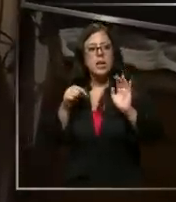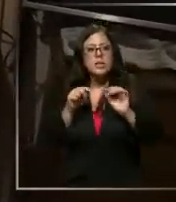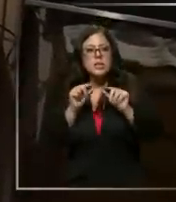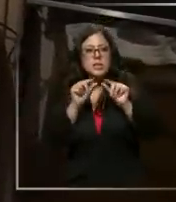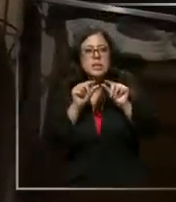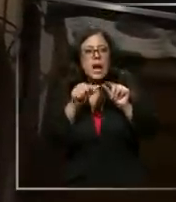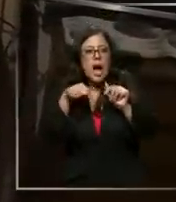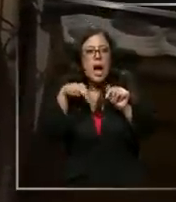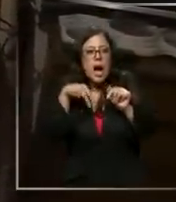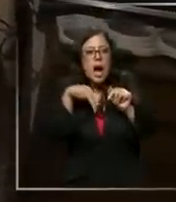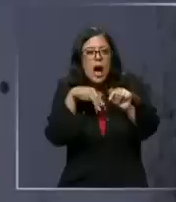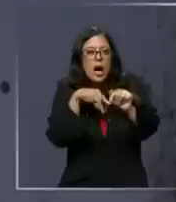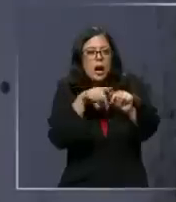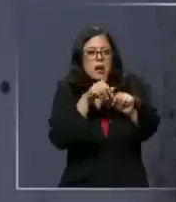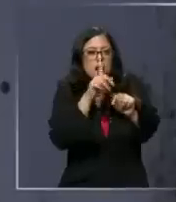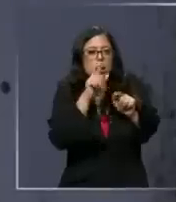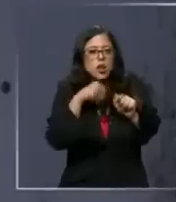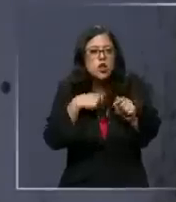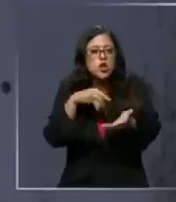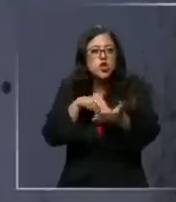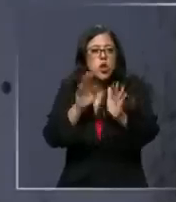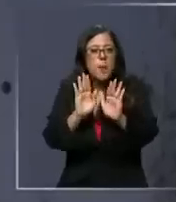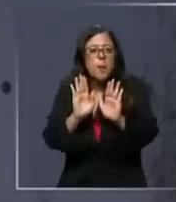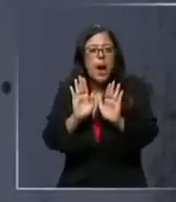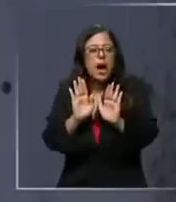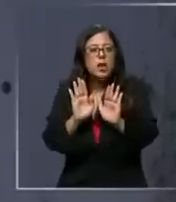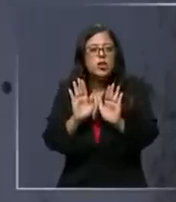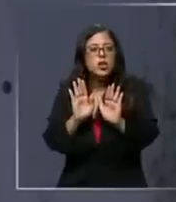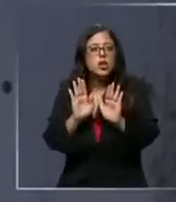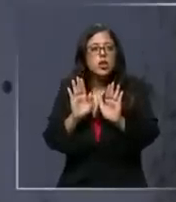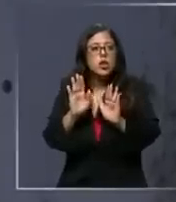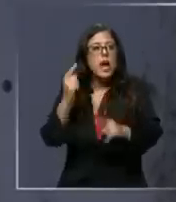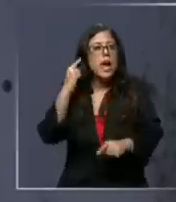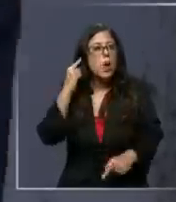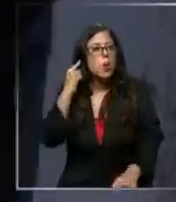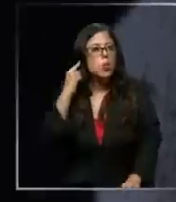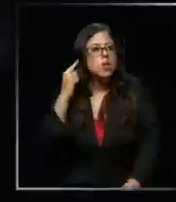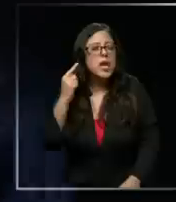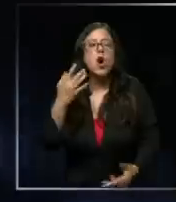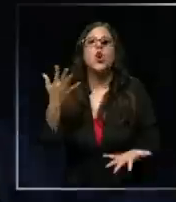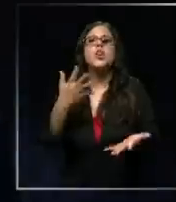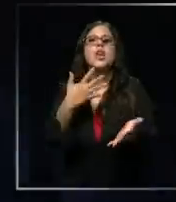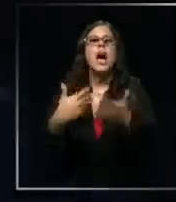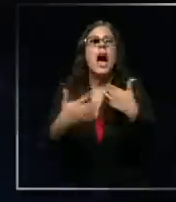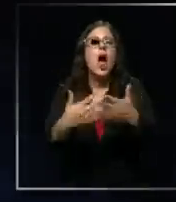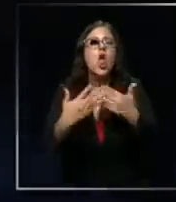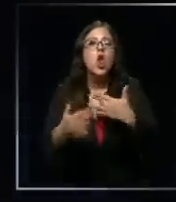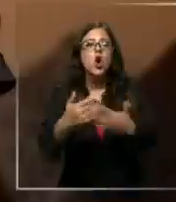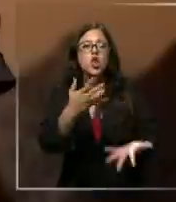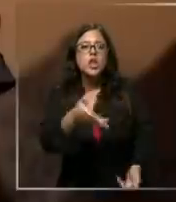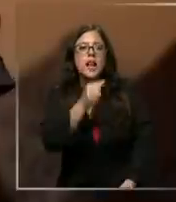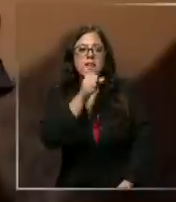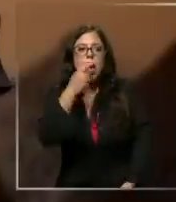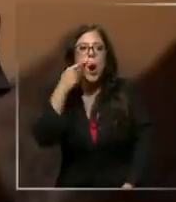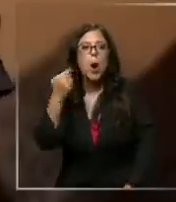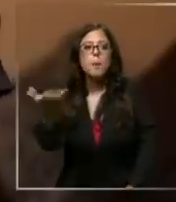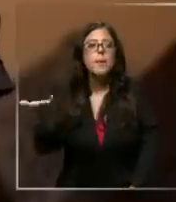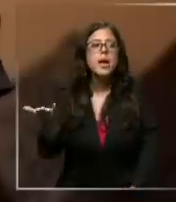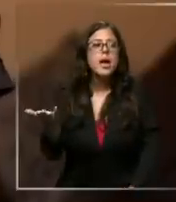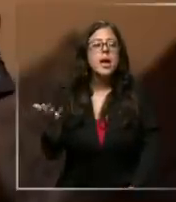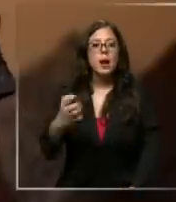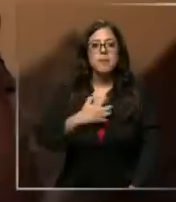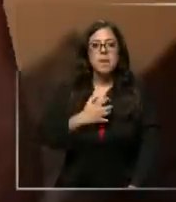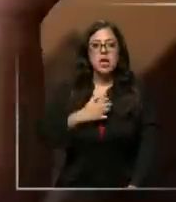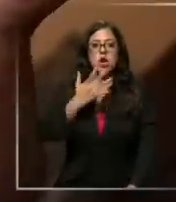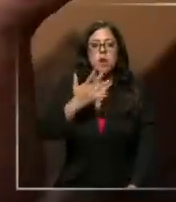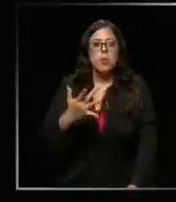me quedo acá esperando escuché que decían Dónde está el viejo Dónde está el viejo ahí me dio